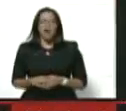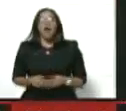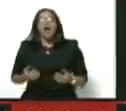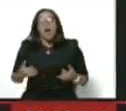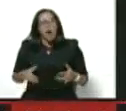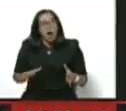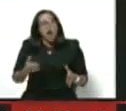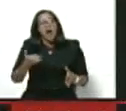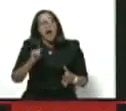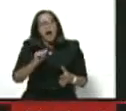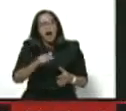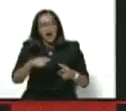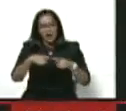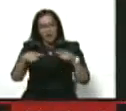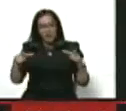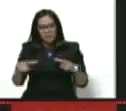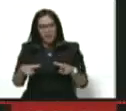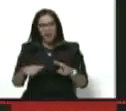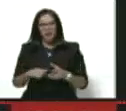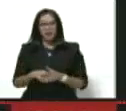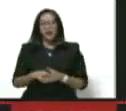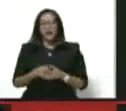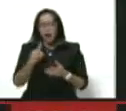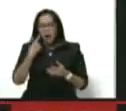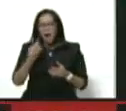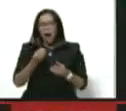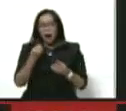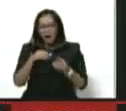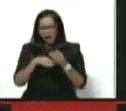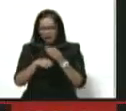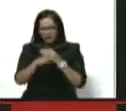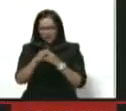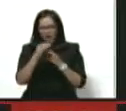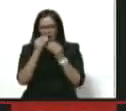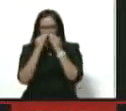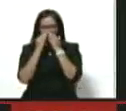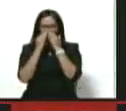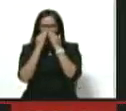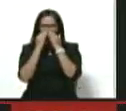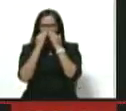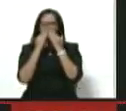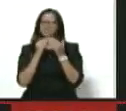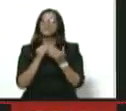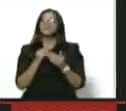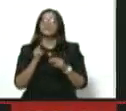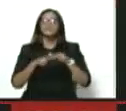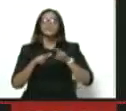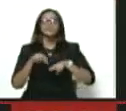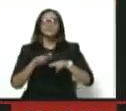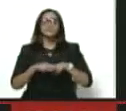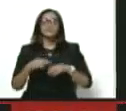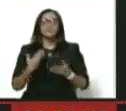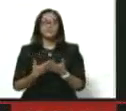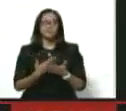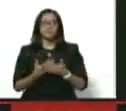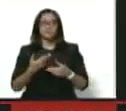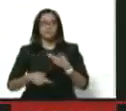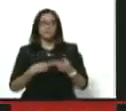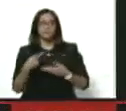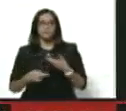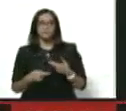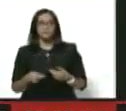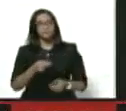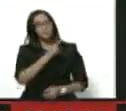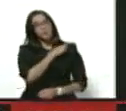país. Así que mira cómo va, construyendo el partido de la revolución que tuve, con los